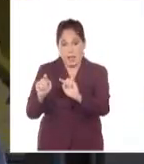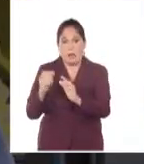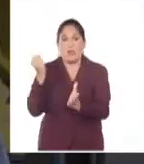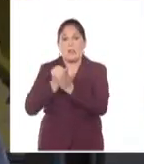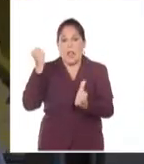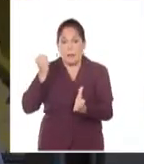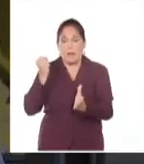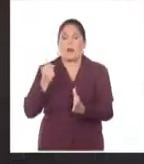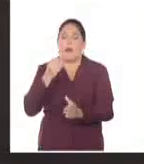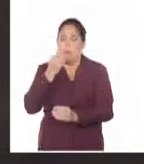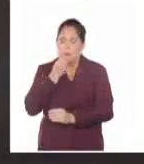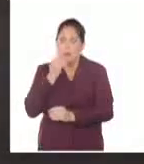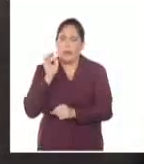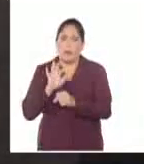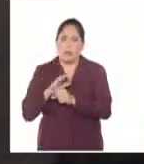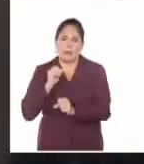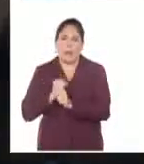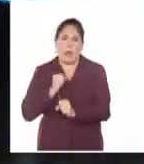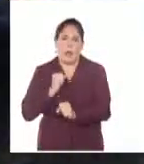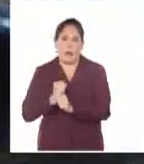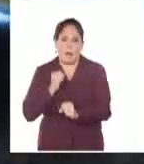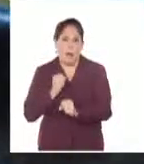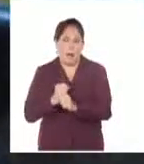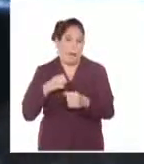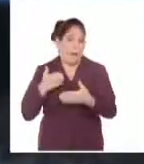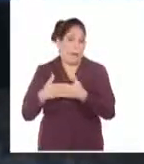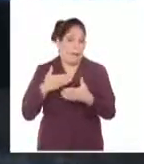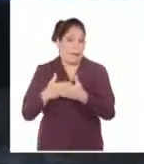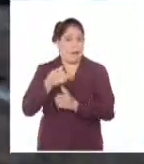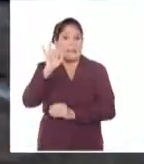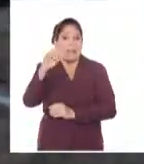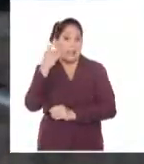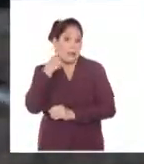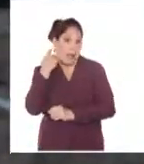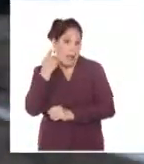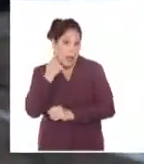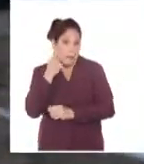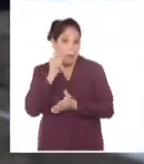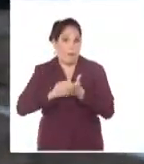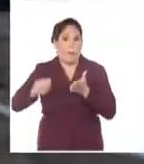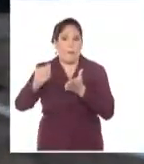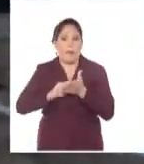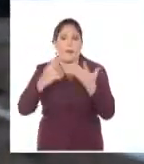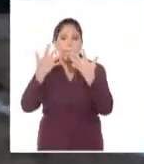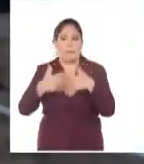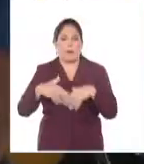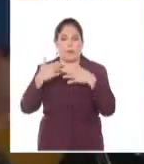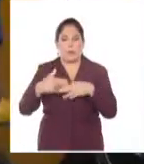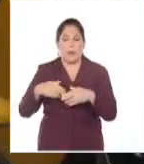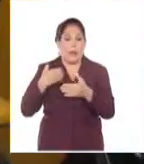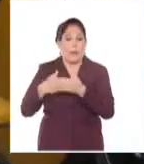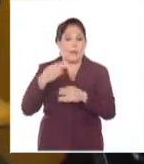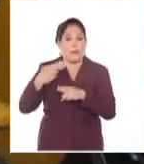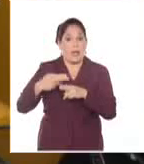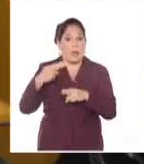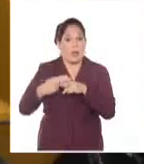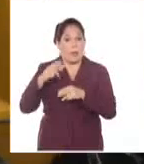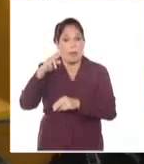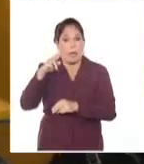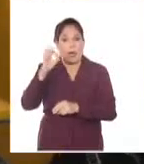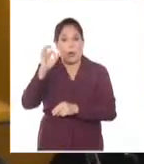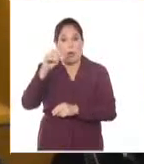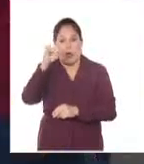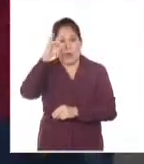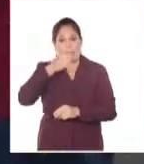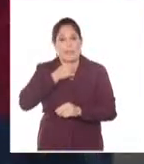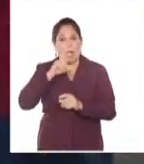entonces comenzamos a trabajar. La Rosselló lleva 7 años cumpliendo los planes de producción y venta, con pago de utilidades incluido, y